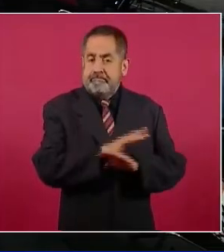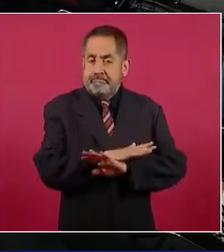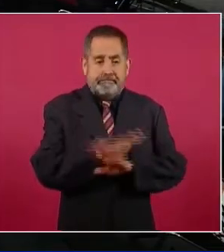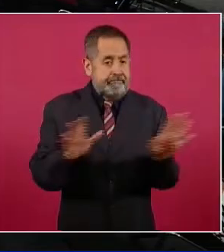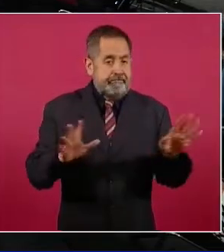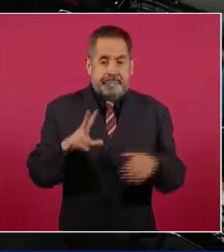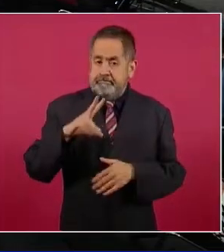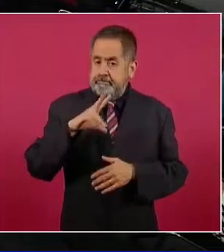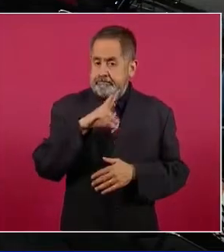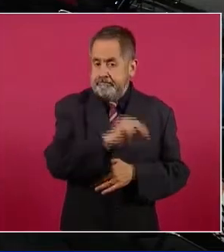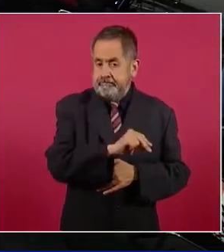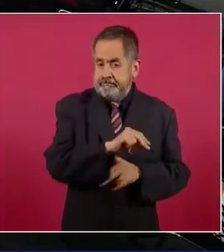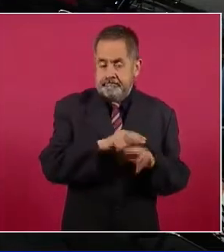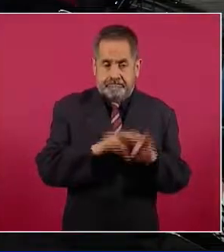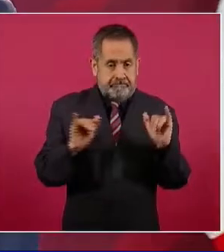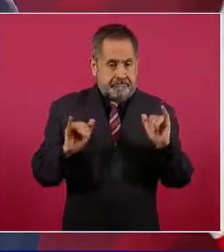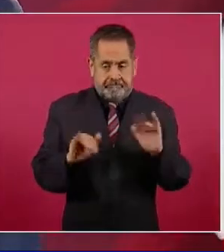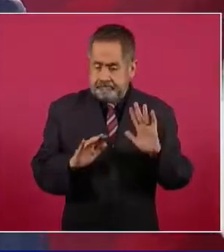afortunadamente